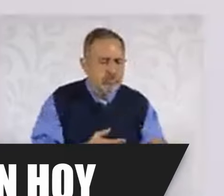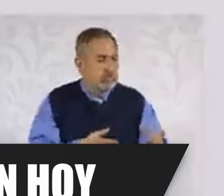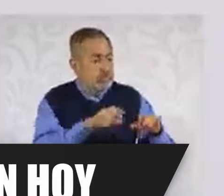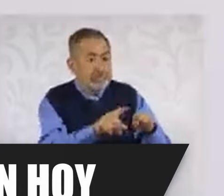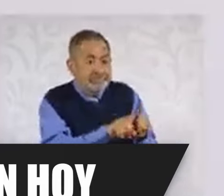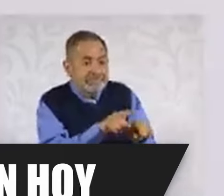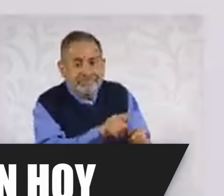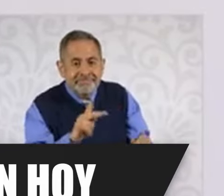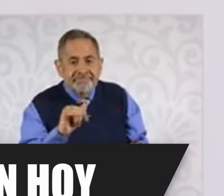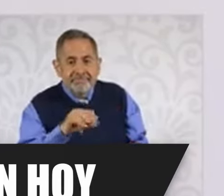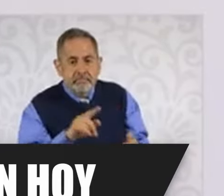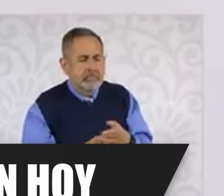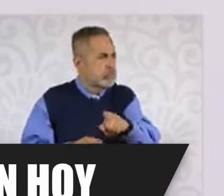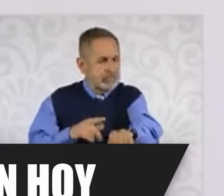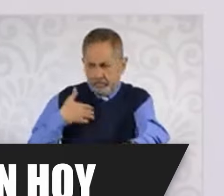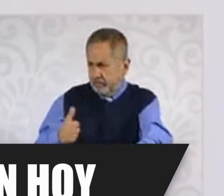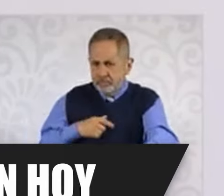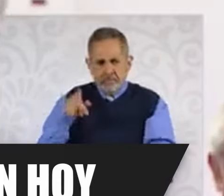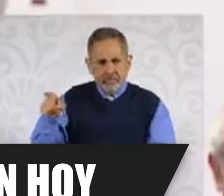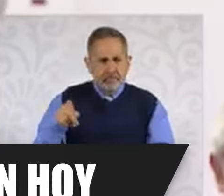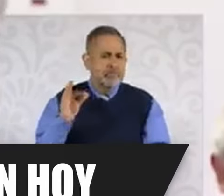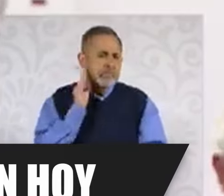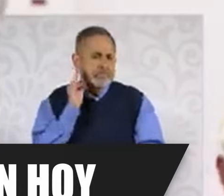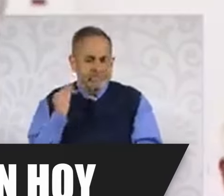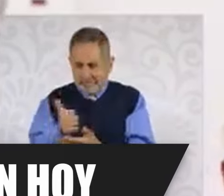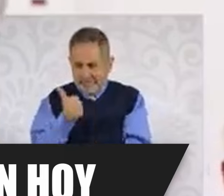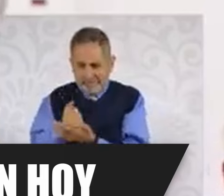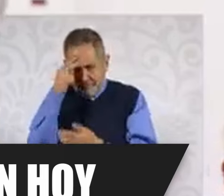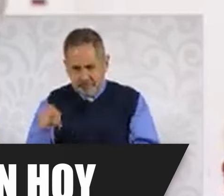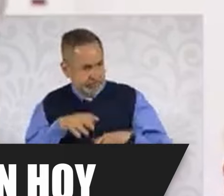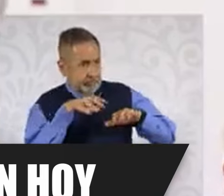Sí, entiendo que fue la Fiscalía de la Ciudad de México, ¿no?